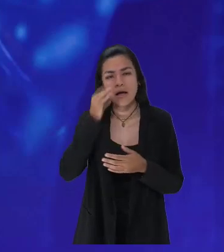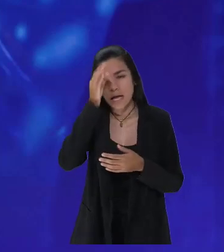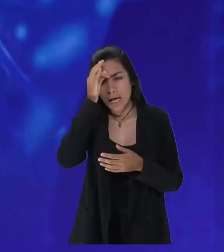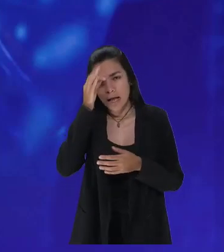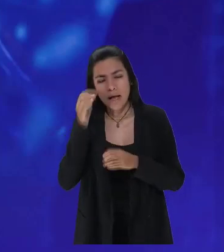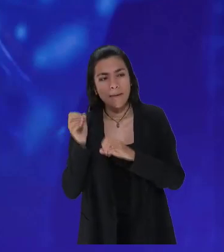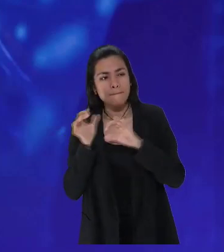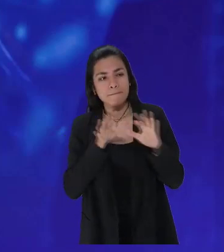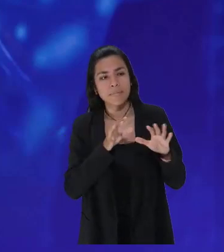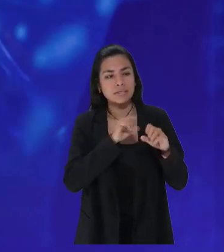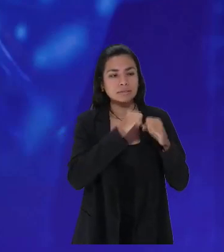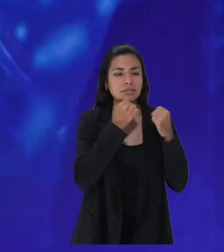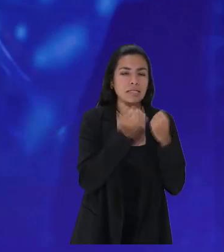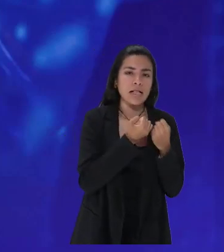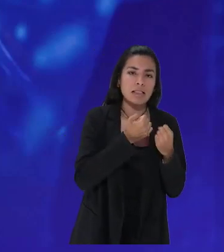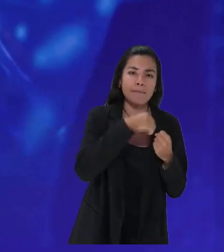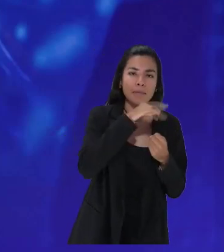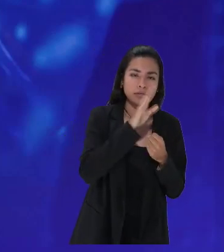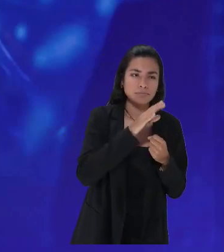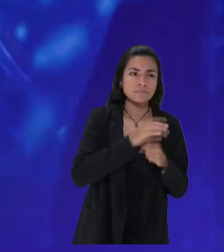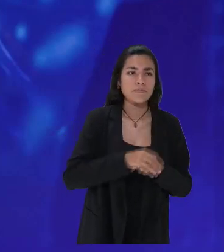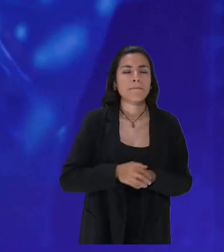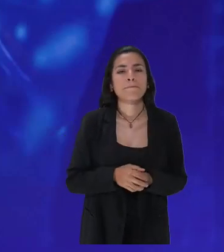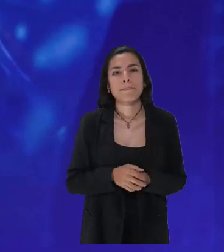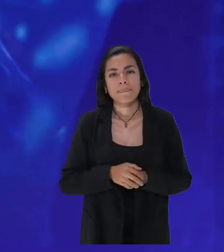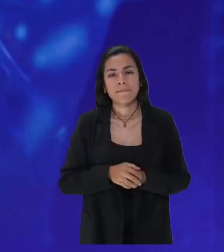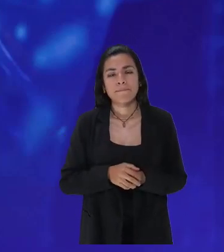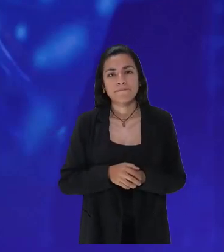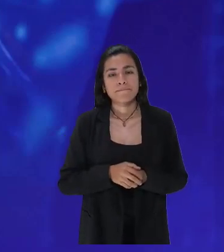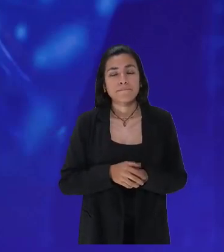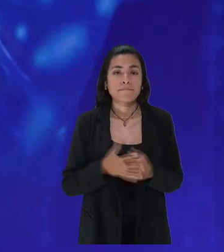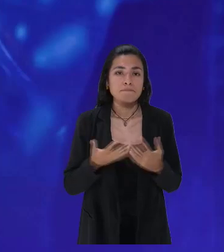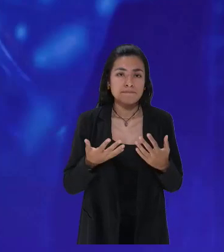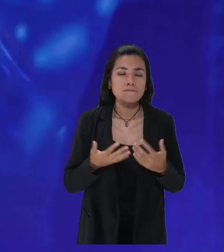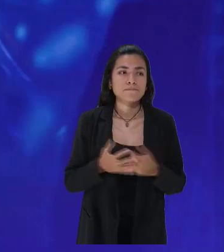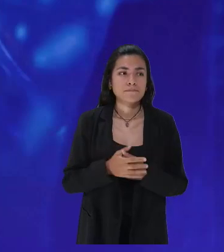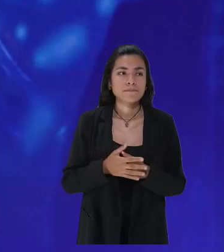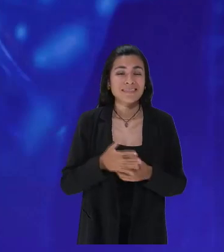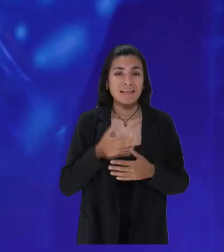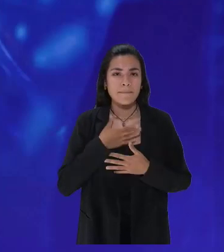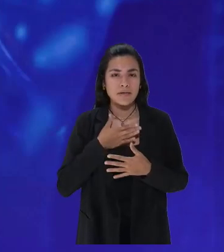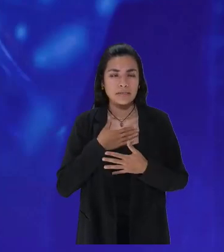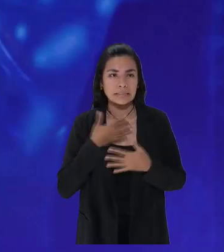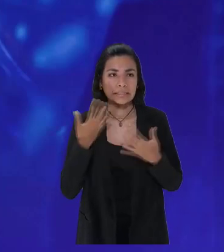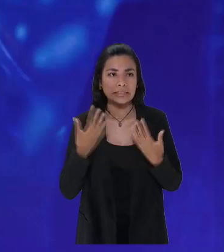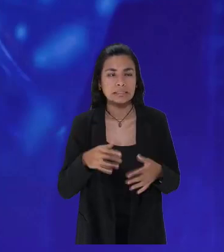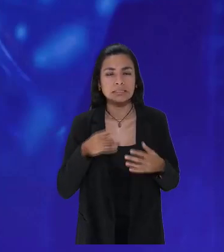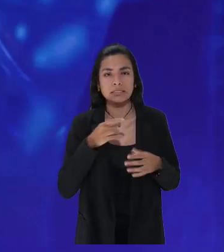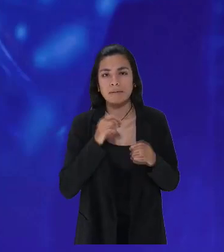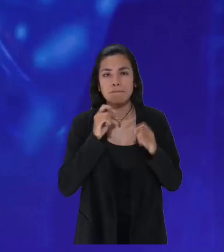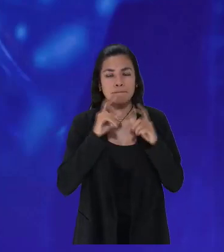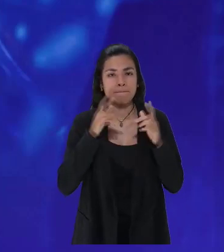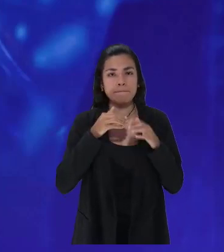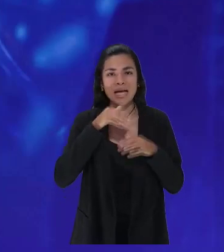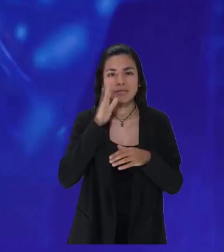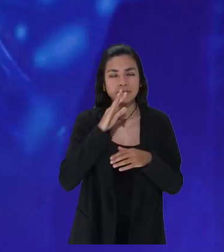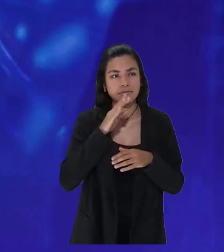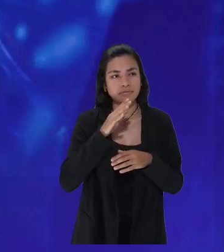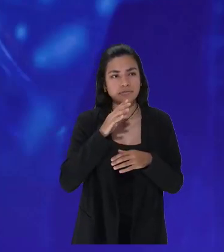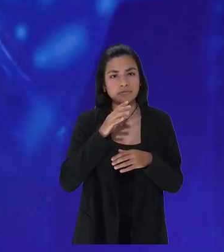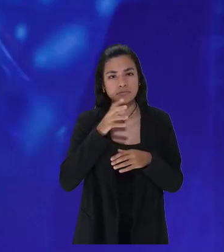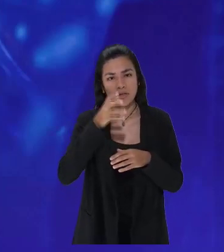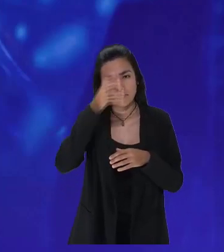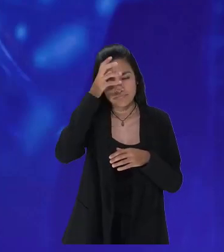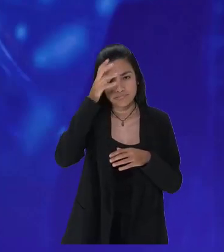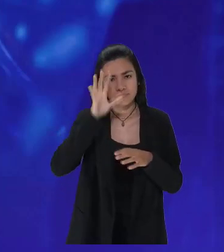sala más controlada, una sala de simulación. Y esto es brutal. Para mí es uno de los mejores inventos que se hizo en medicina. De hecho, es